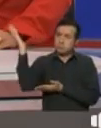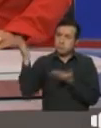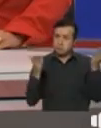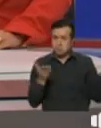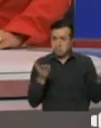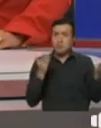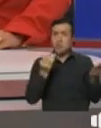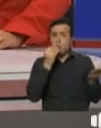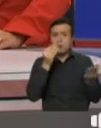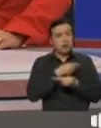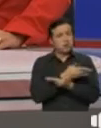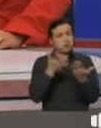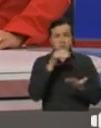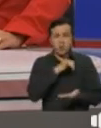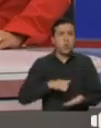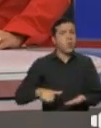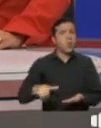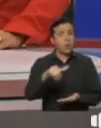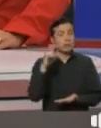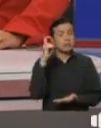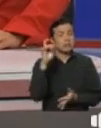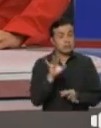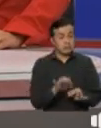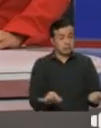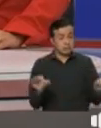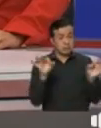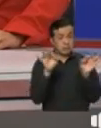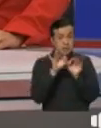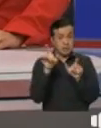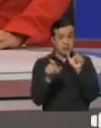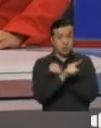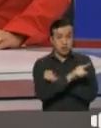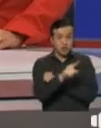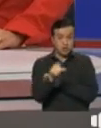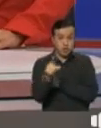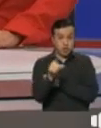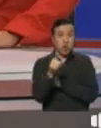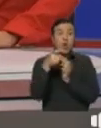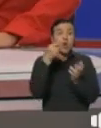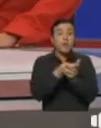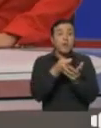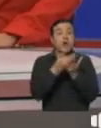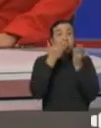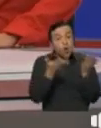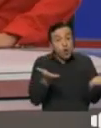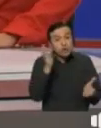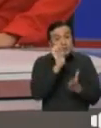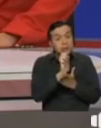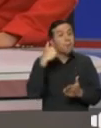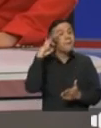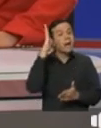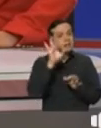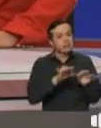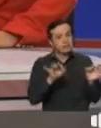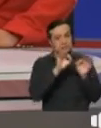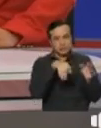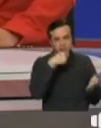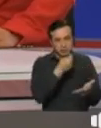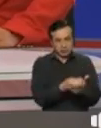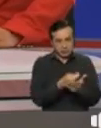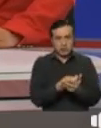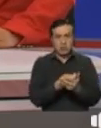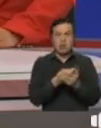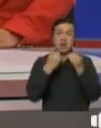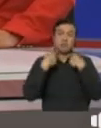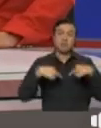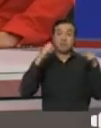no habrá desabastecimiento. Es necesario que la ciudadanía fomente el consumo de productos locales. ¿Se ha decretado toque